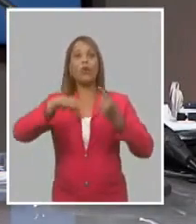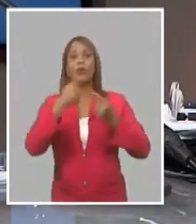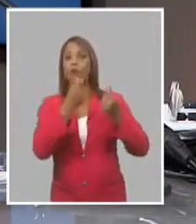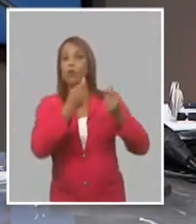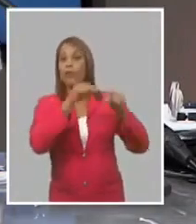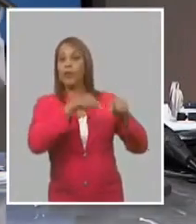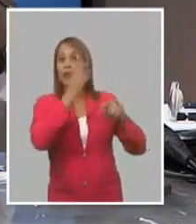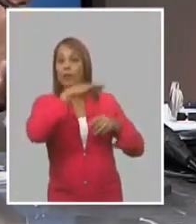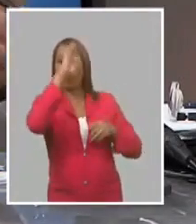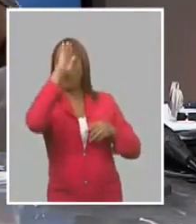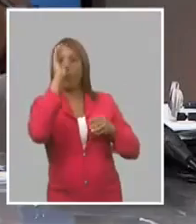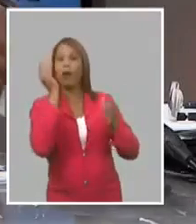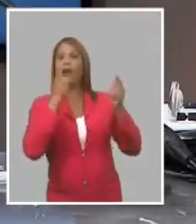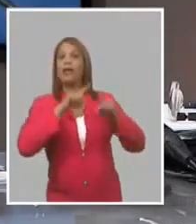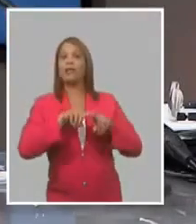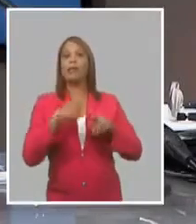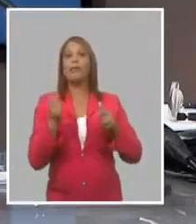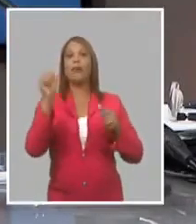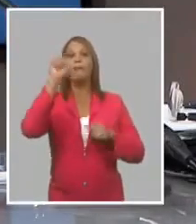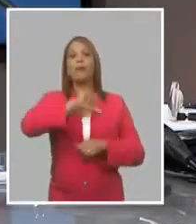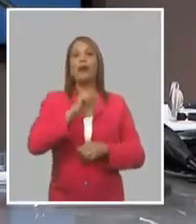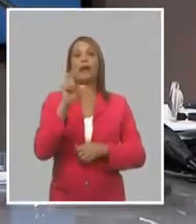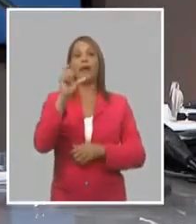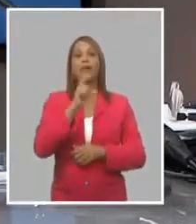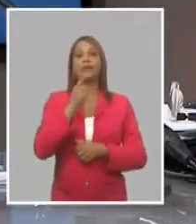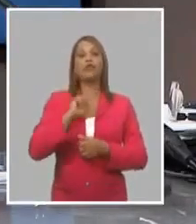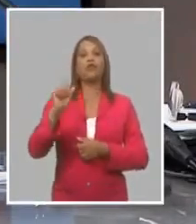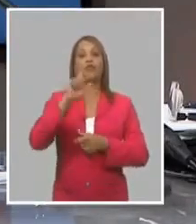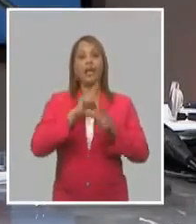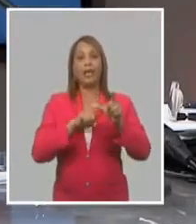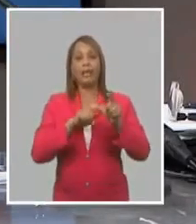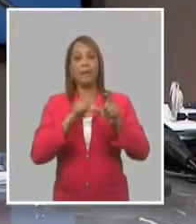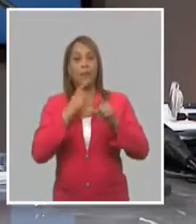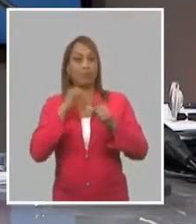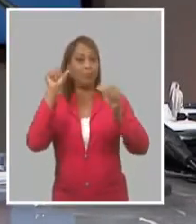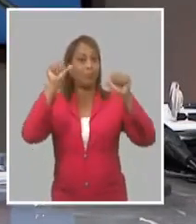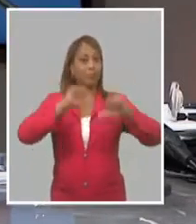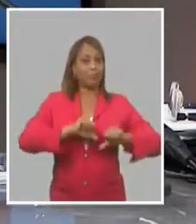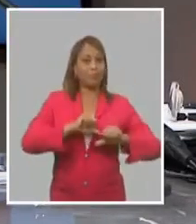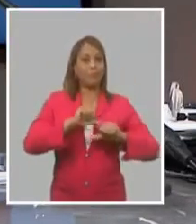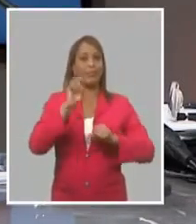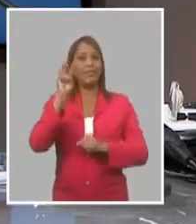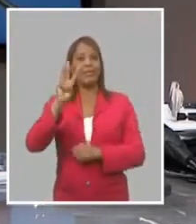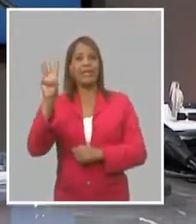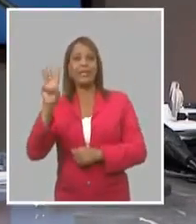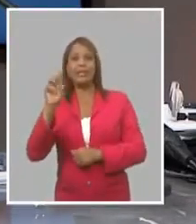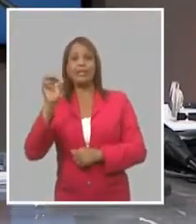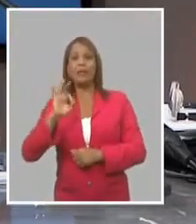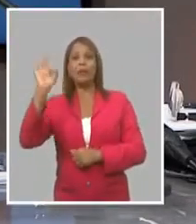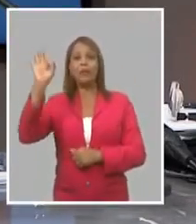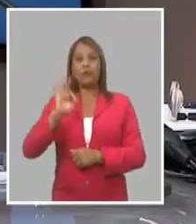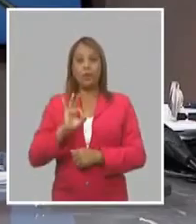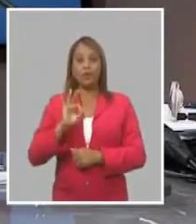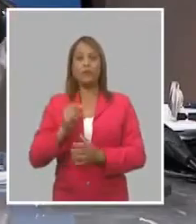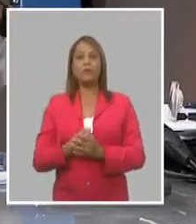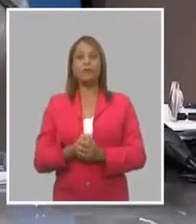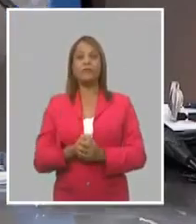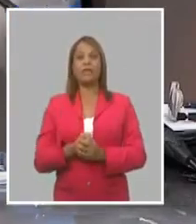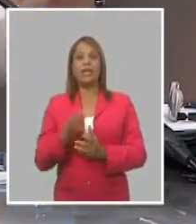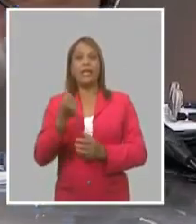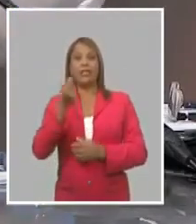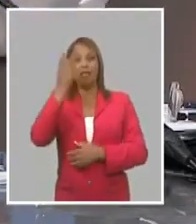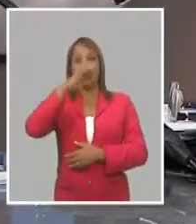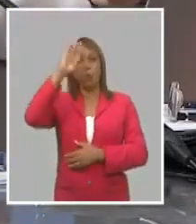cubana, vino la caída del campo socialista, aquella caída grande del PIB de un 33%, el peso cubano no